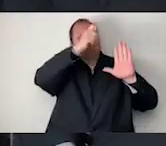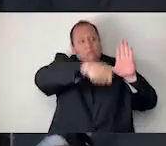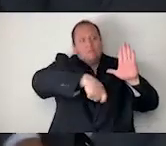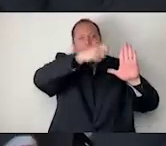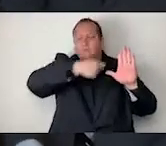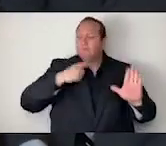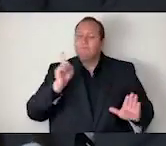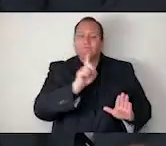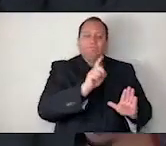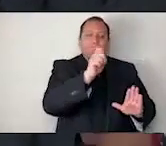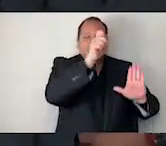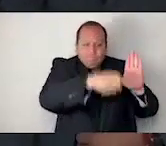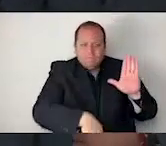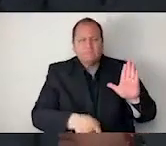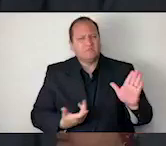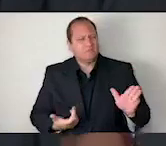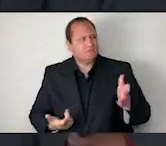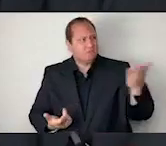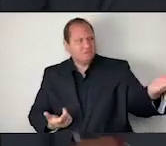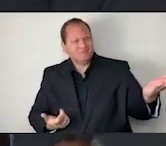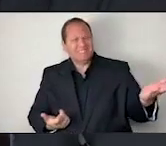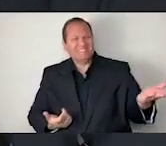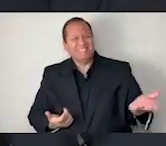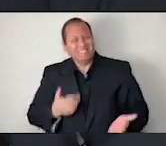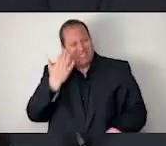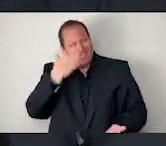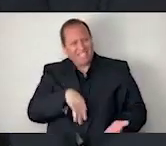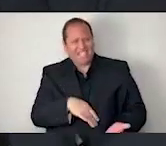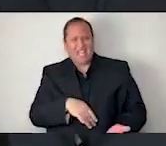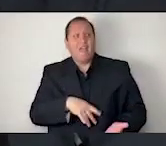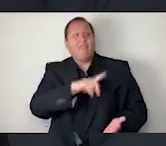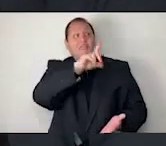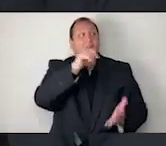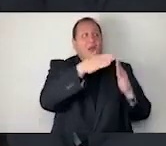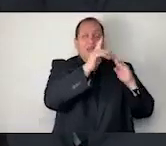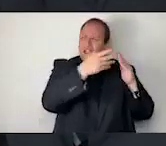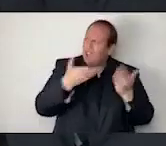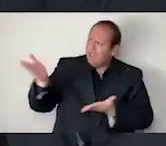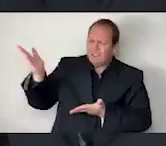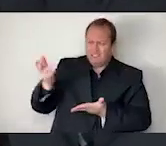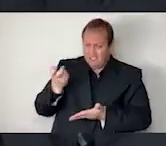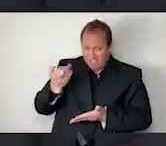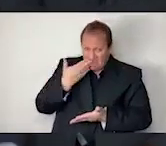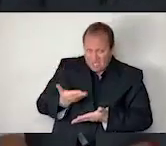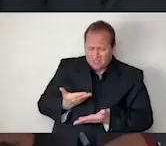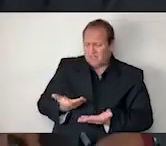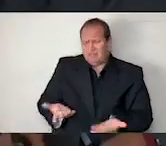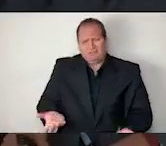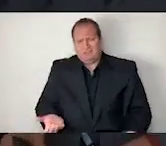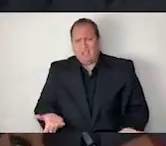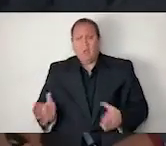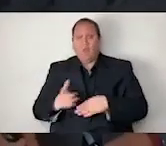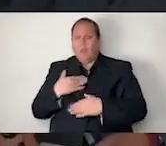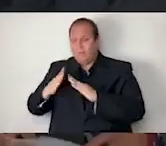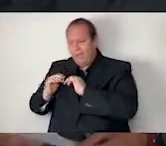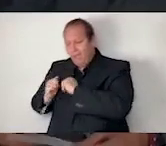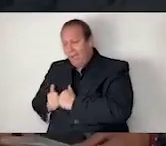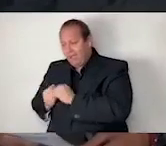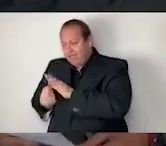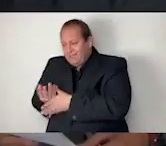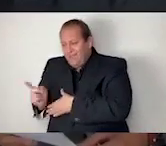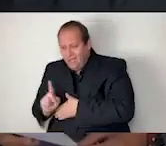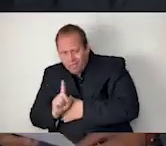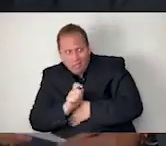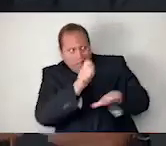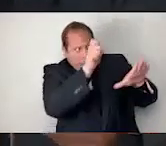y que luego los mandaba a su casa eso no es correcto porque lo está obligando a que salgan de su casa ya sea para